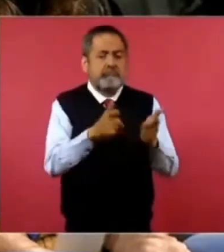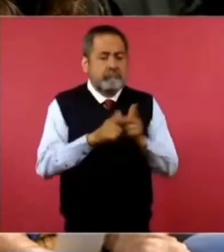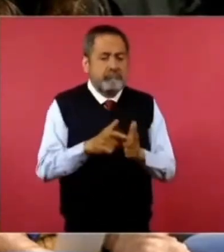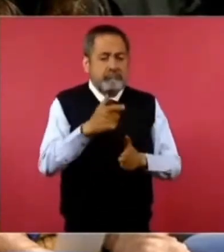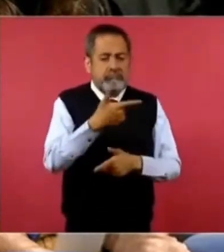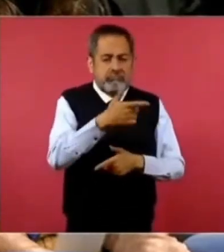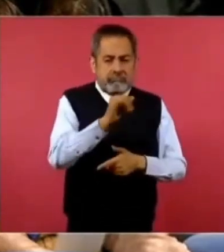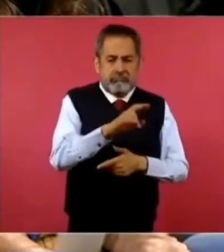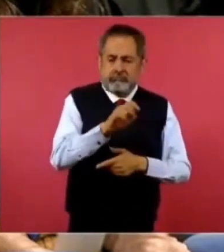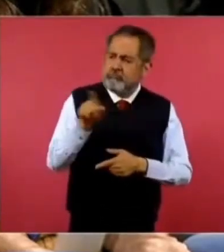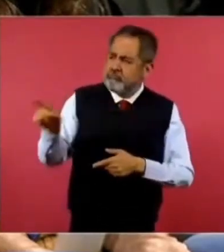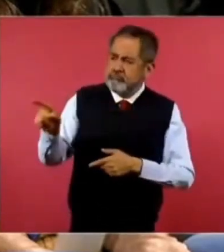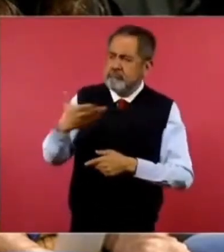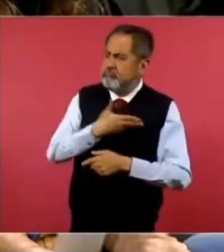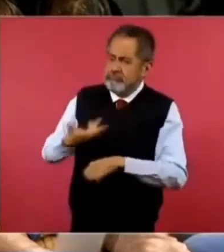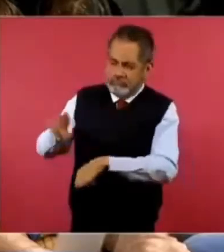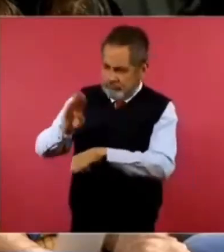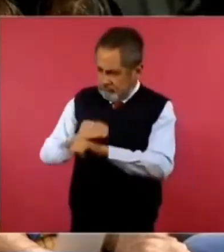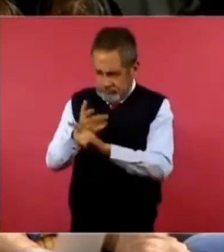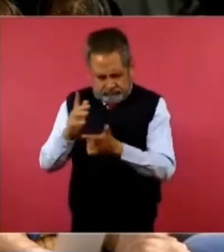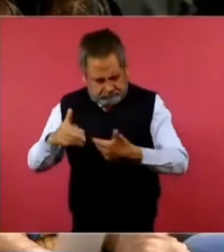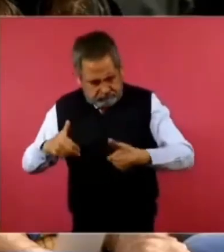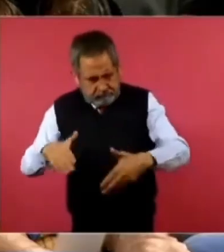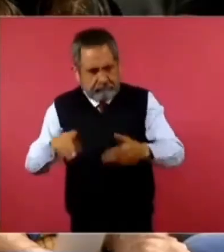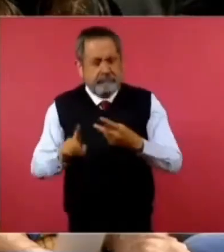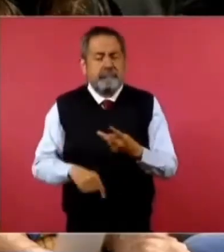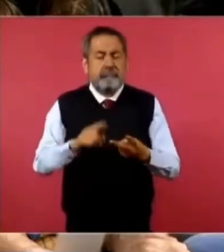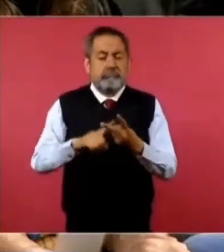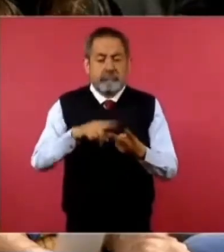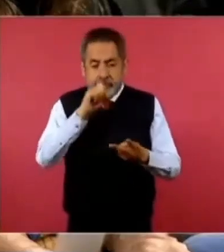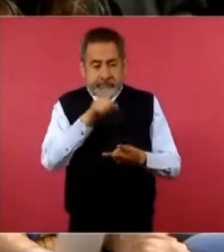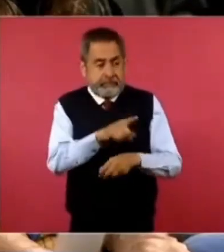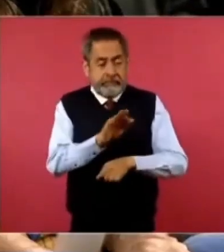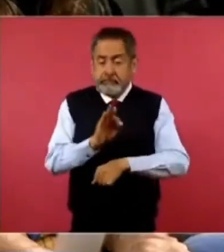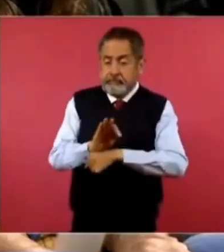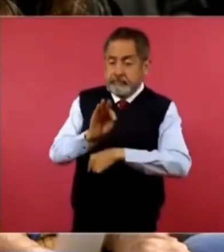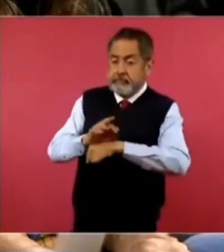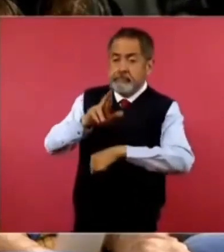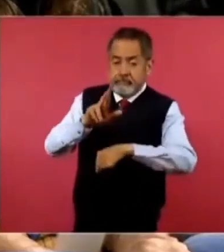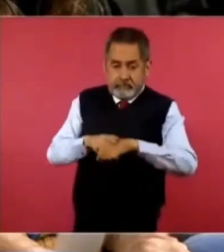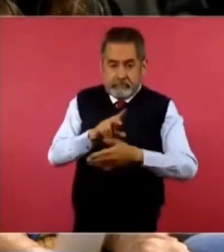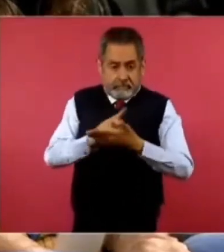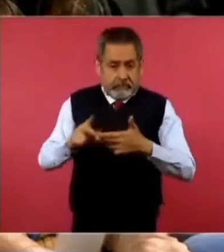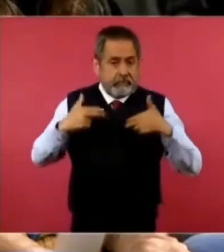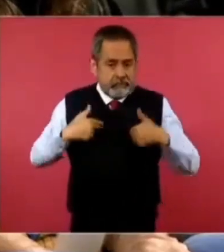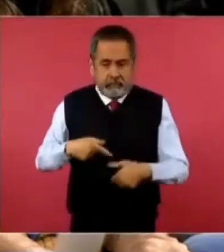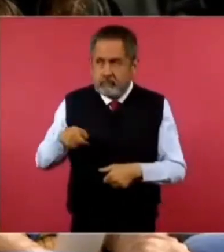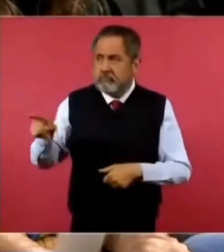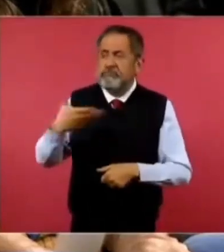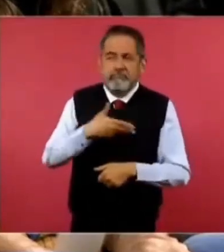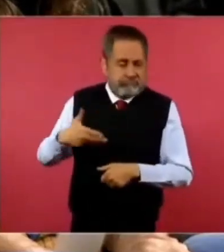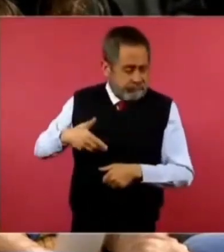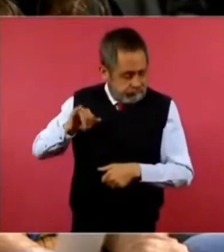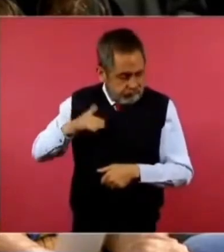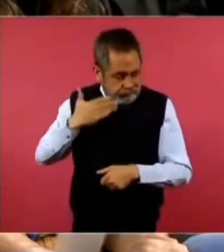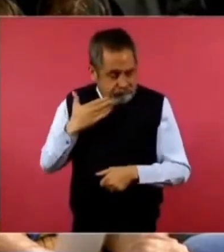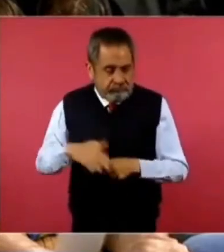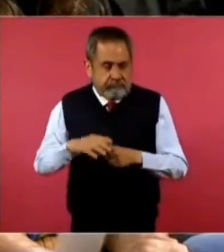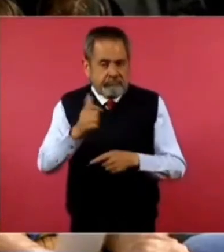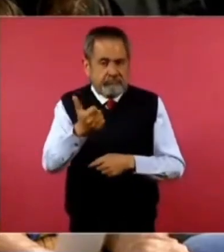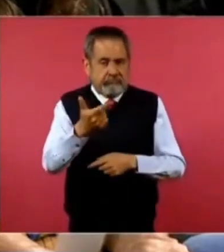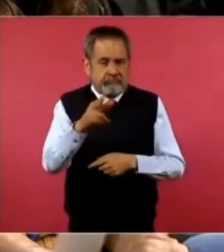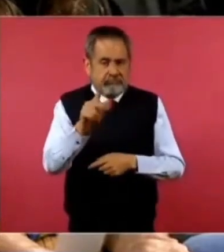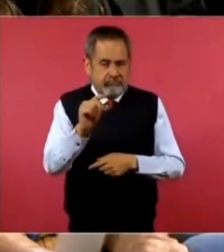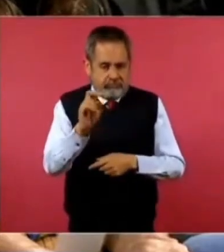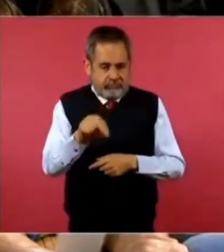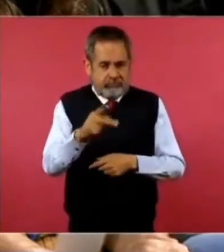interdisciplinario de expertos independientes, por los defensores de derechos humanos, Miguel Agustín Pro